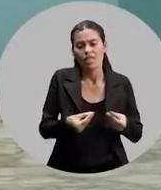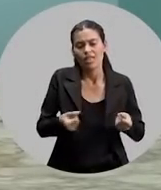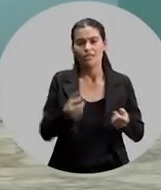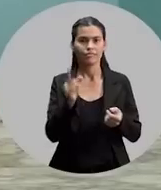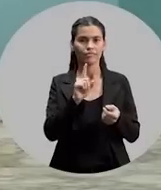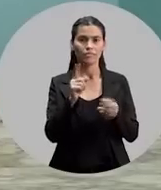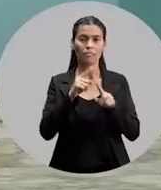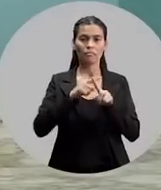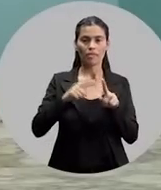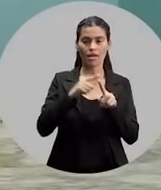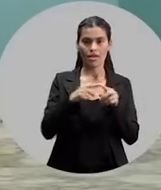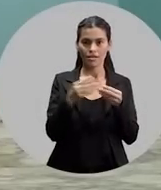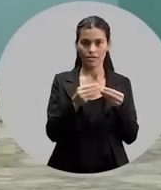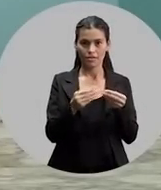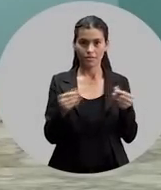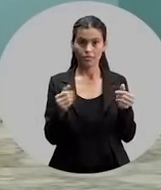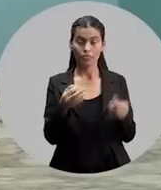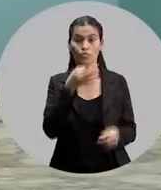ni súper blanda.